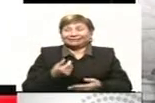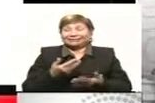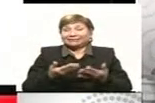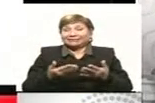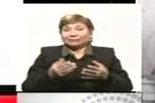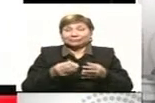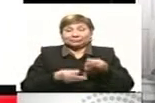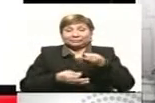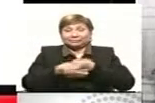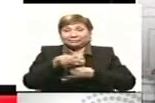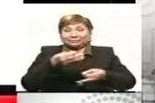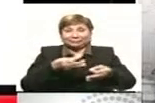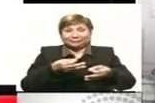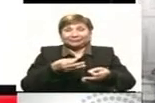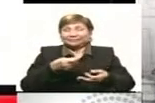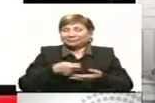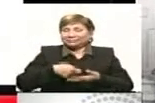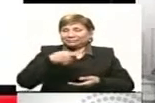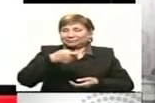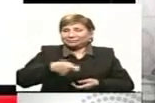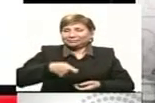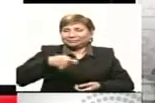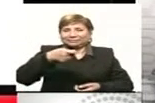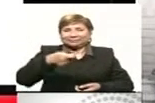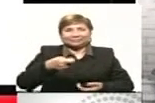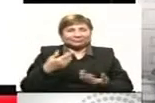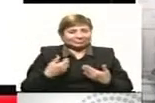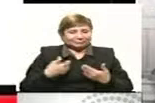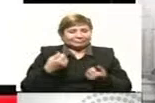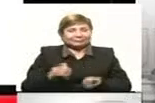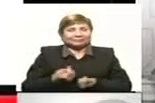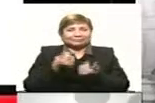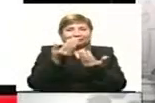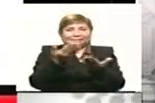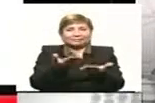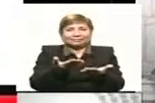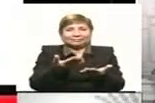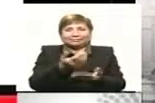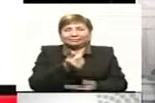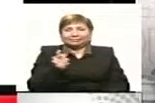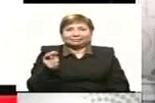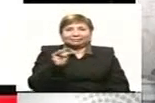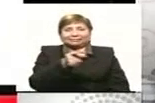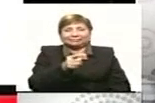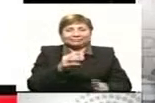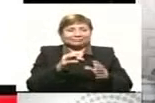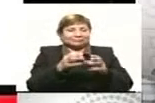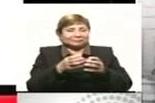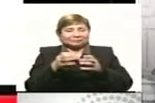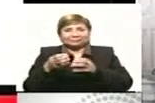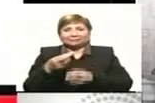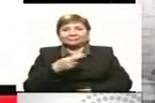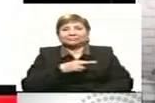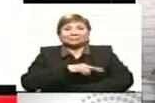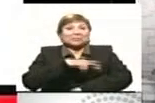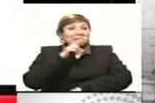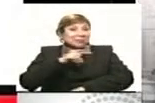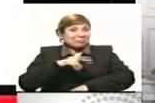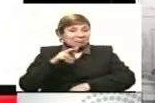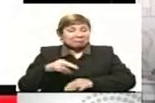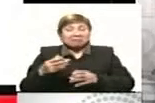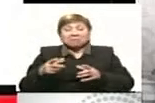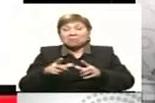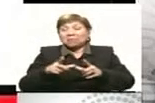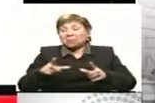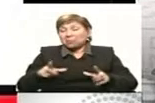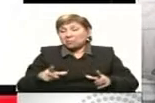a transferir, digamos, están en el presupuesto, pero ya nosotros se los entregamos a los sectores o gobiernos regionales que sean, o gobiernos